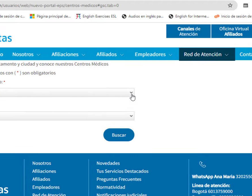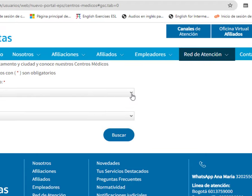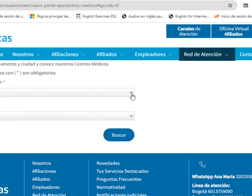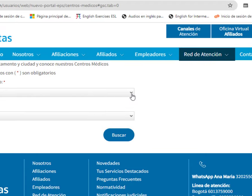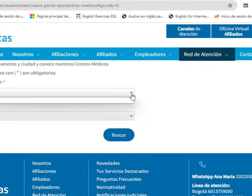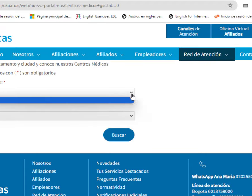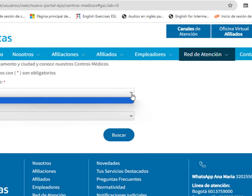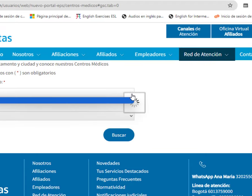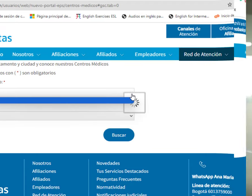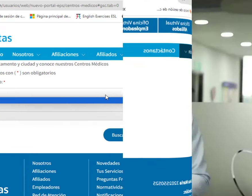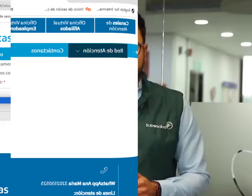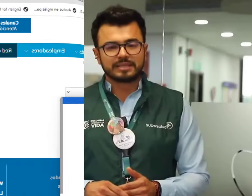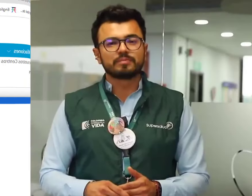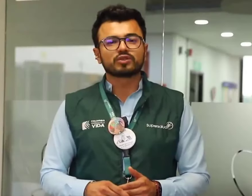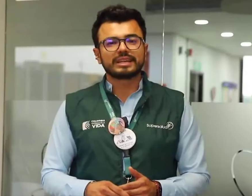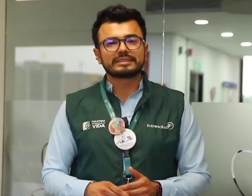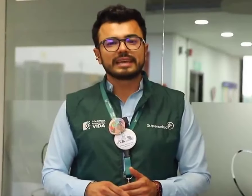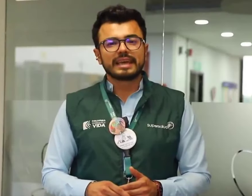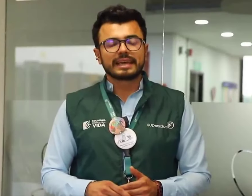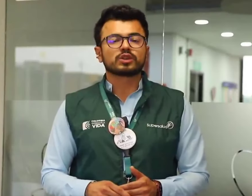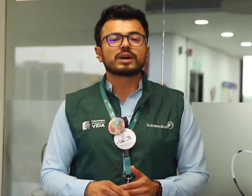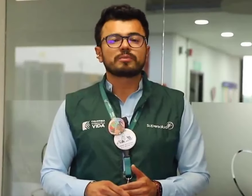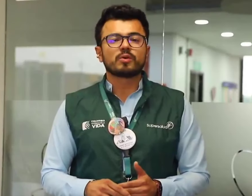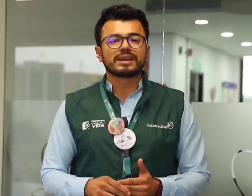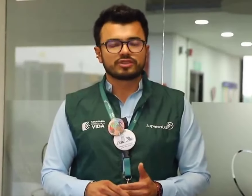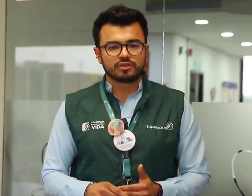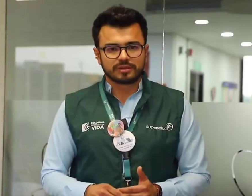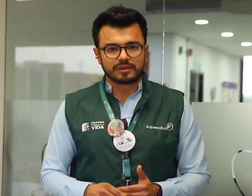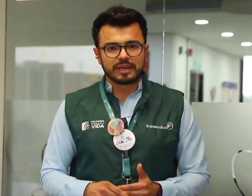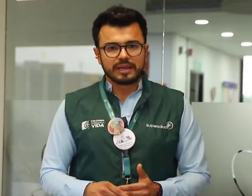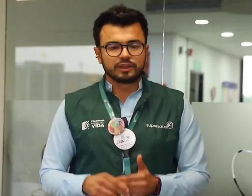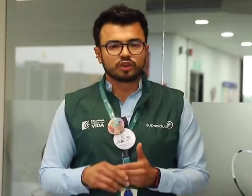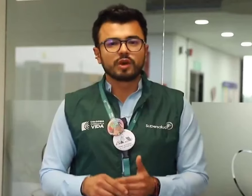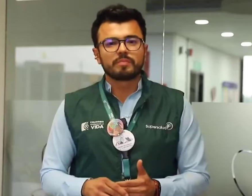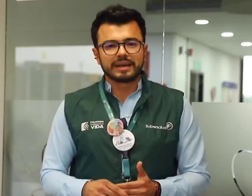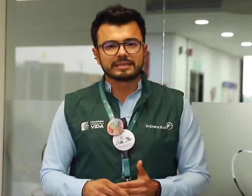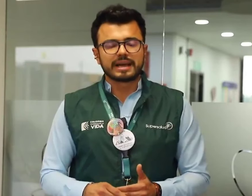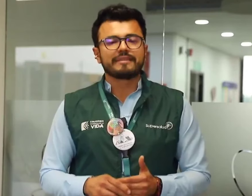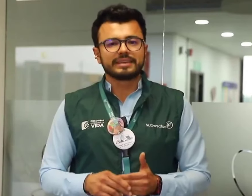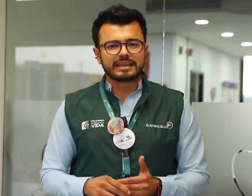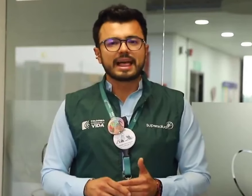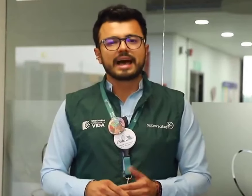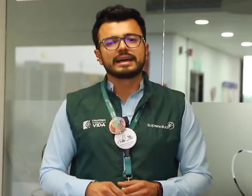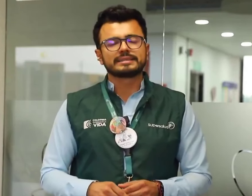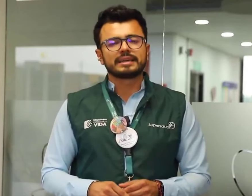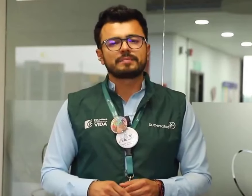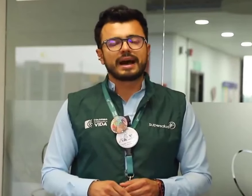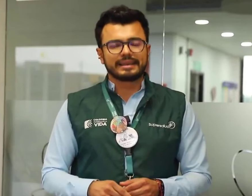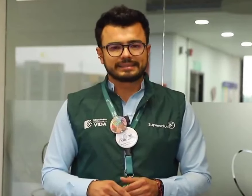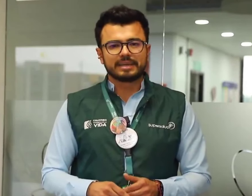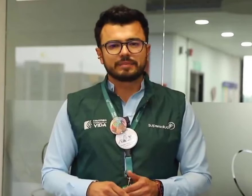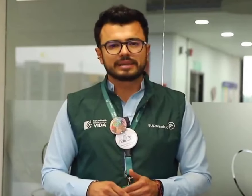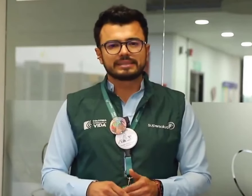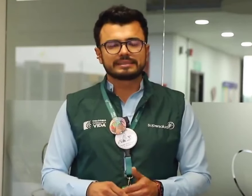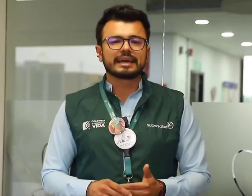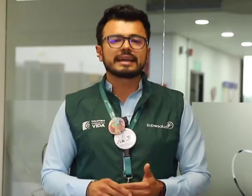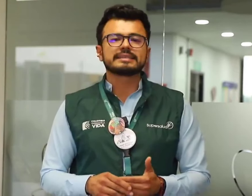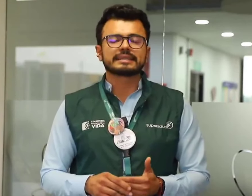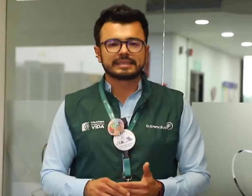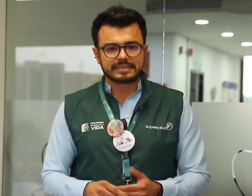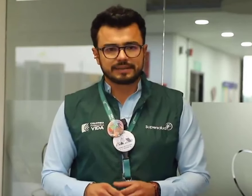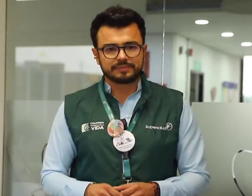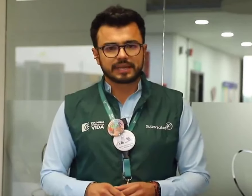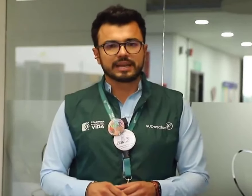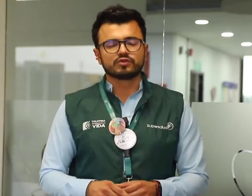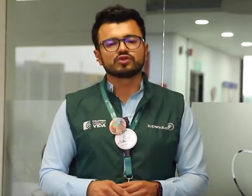la adecuada prestación del servicio. Es importante que toda la población en todo el país afiliada a esta EPS tenga